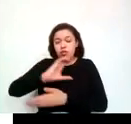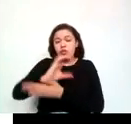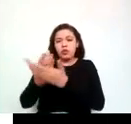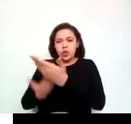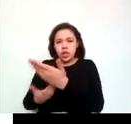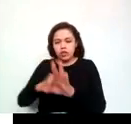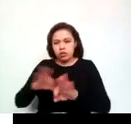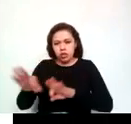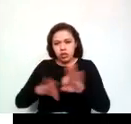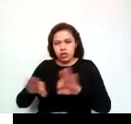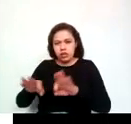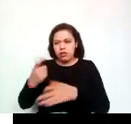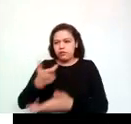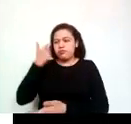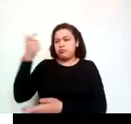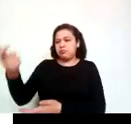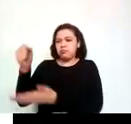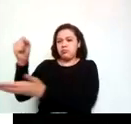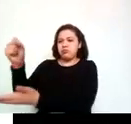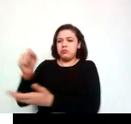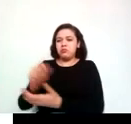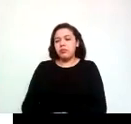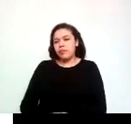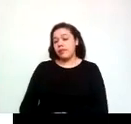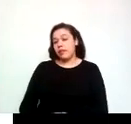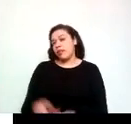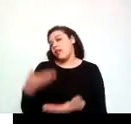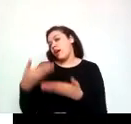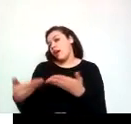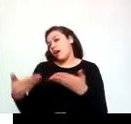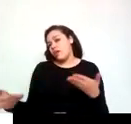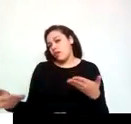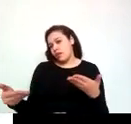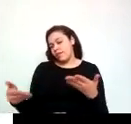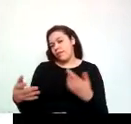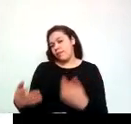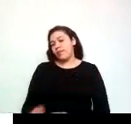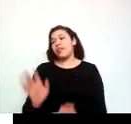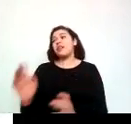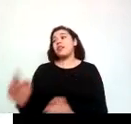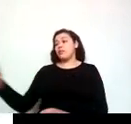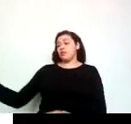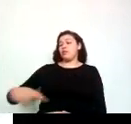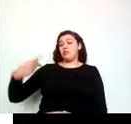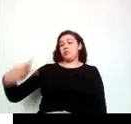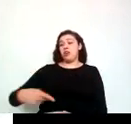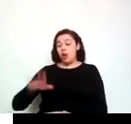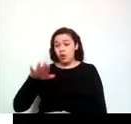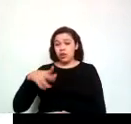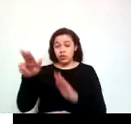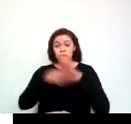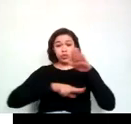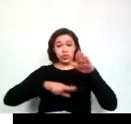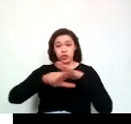un trabajo remunerado, ¿ok? Ahora, suelen preguntarnos mucho, oye, pero entonces los de honorarios no